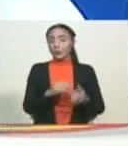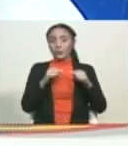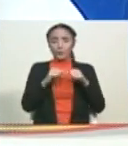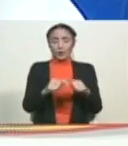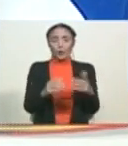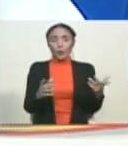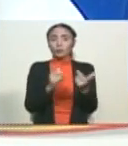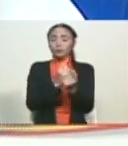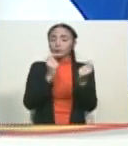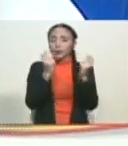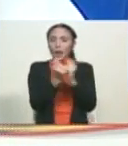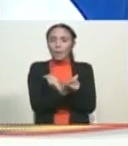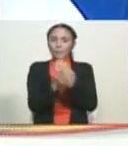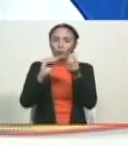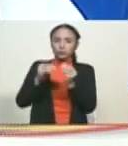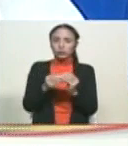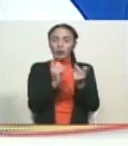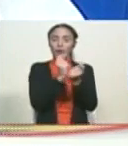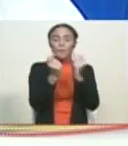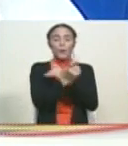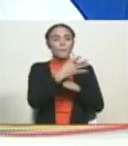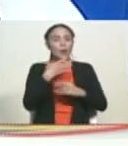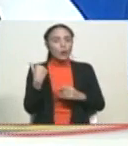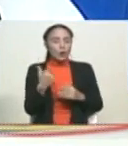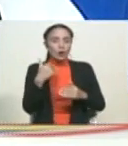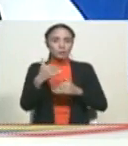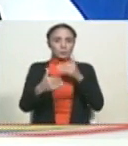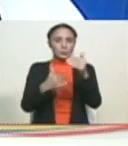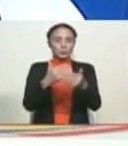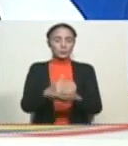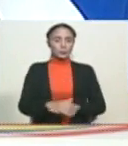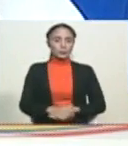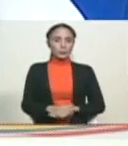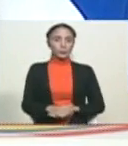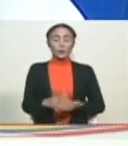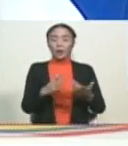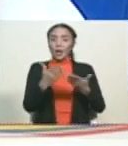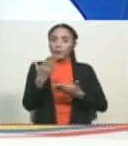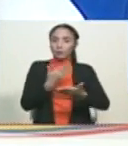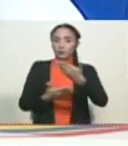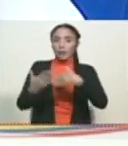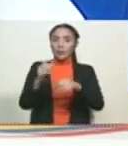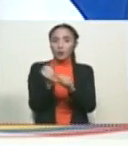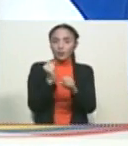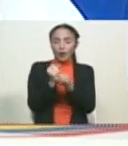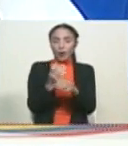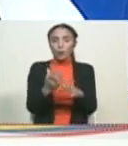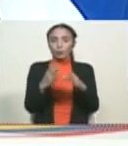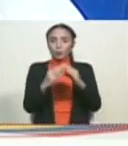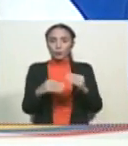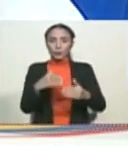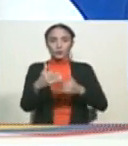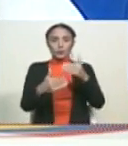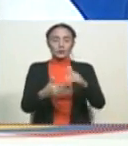consolidar, renovar, mejorar la cooperación energética